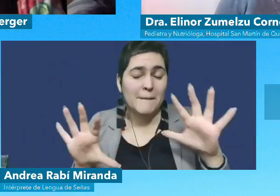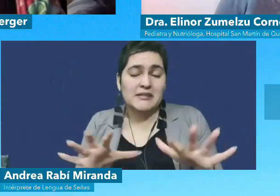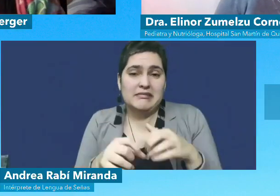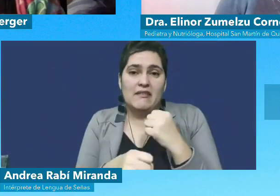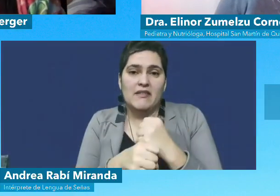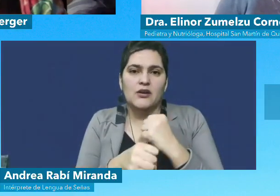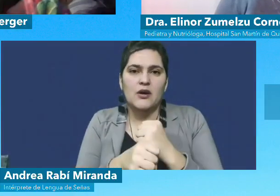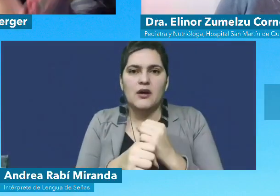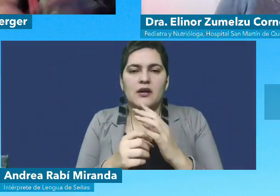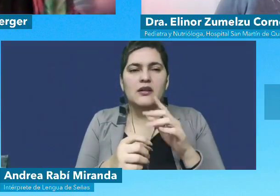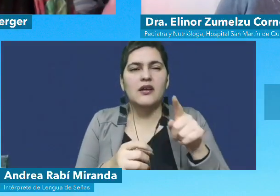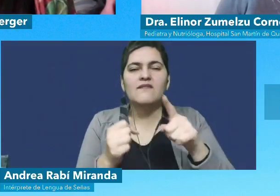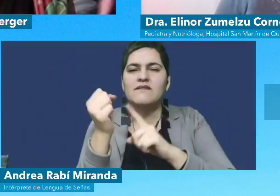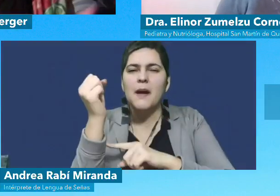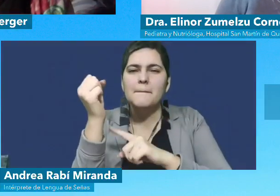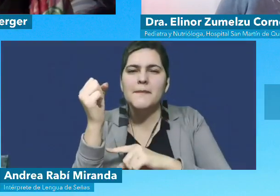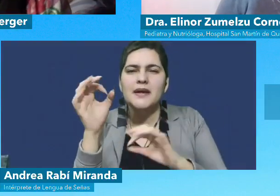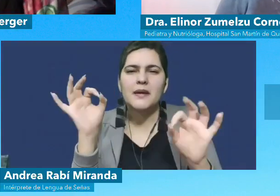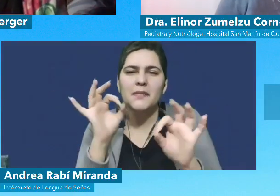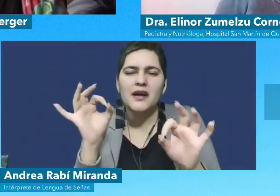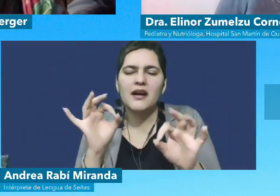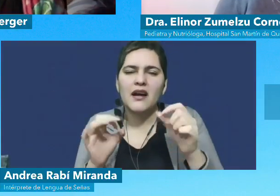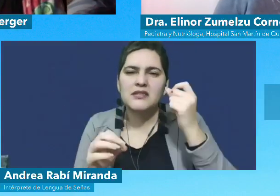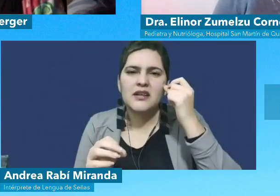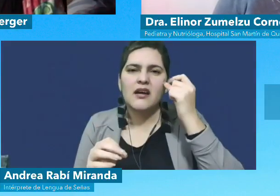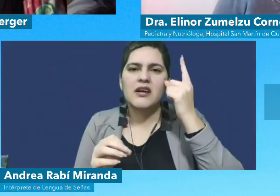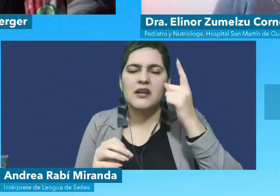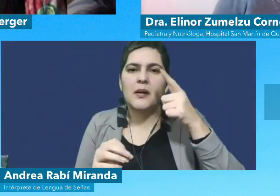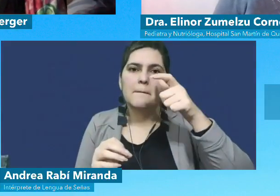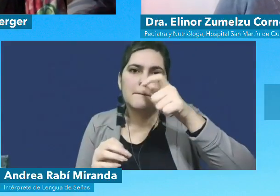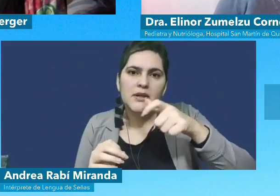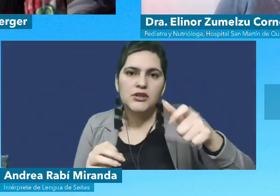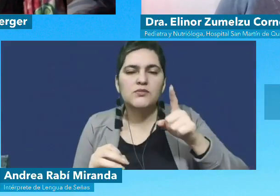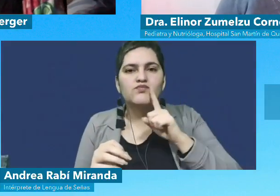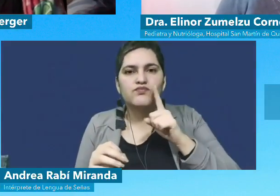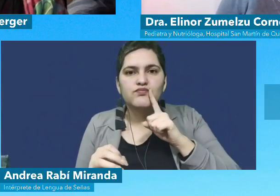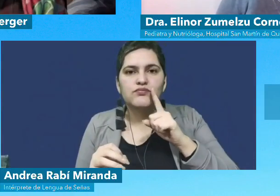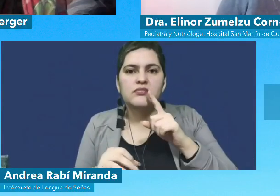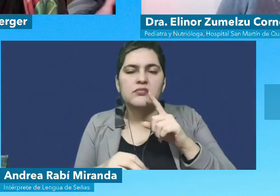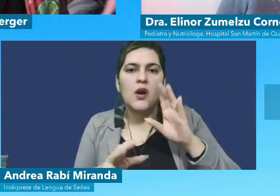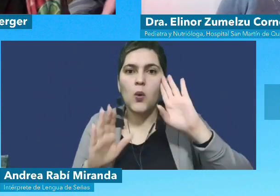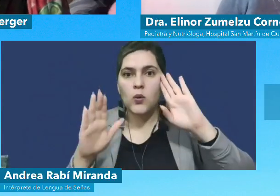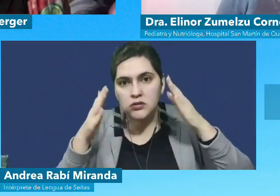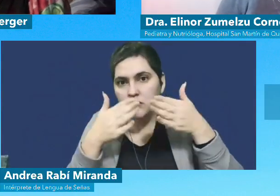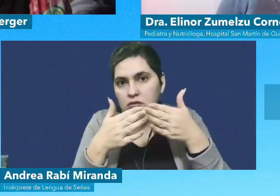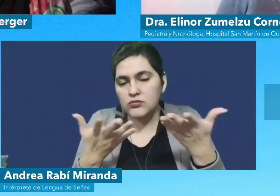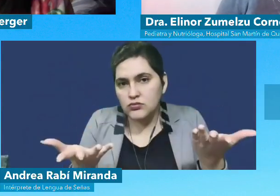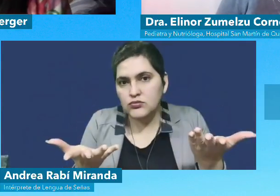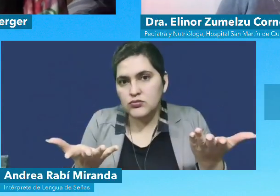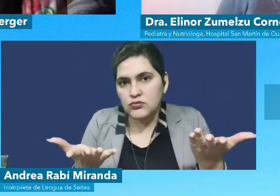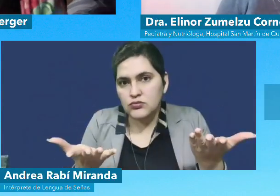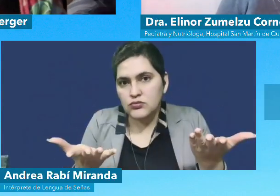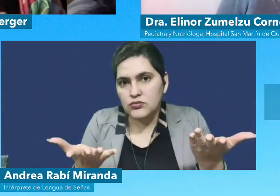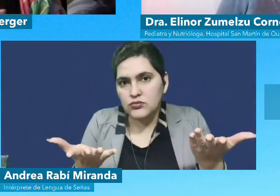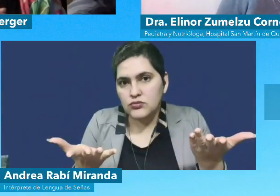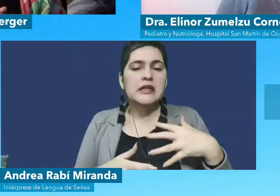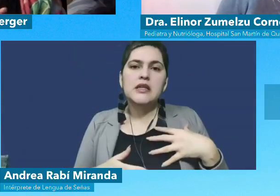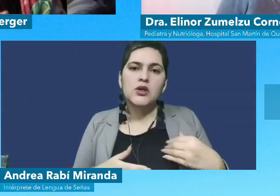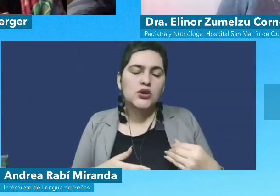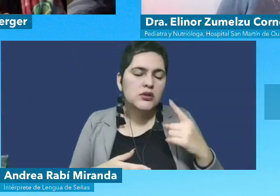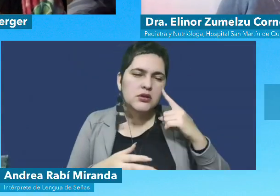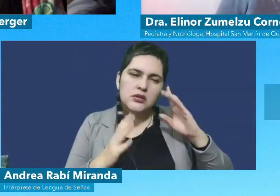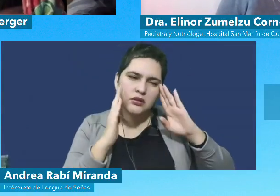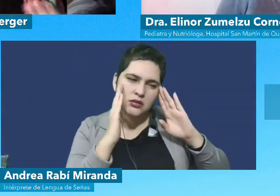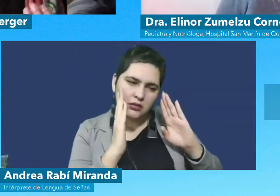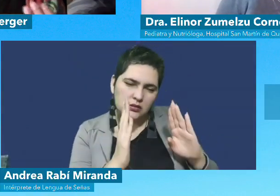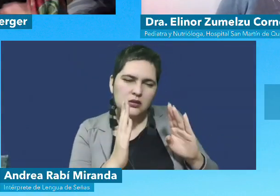que saber que aquí existe una condición, ¿cierto? El autismo es una condición, y lo principal es escuchar a nuestros hijos, hijas, hijes, y que ellos tengan confianza